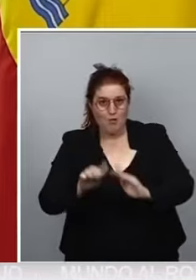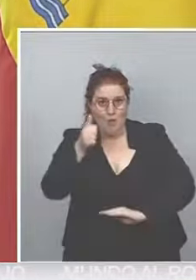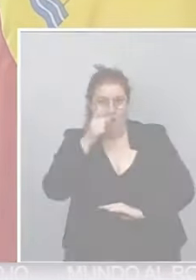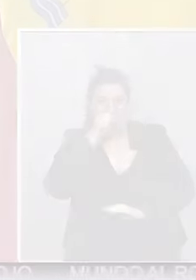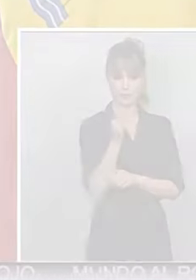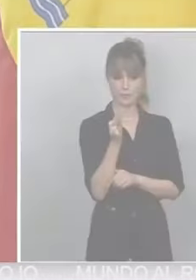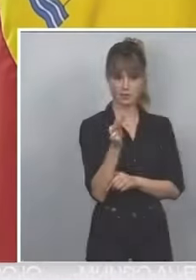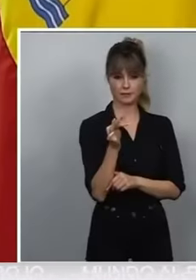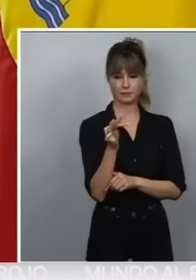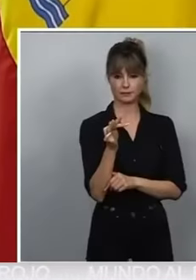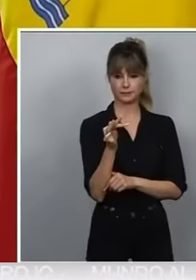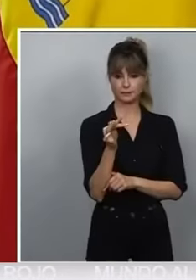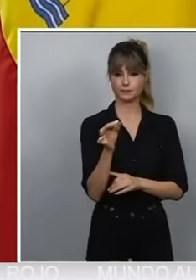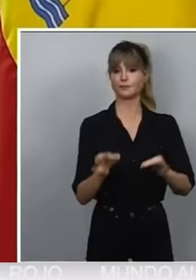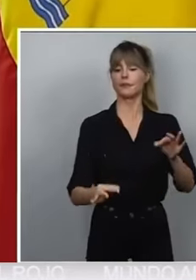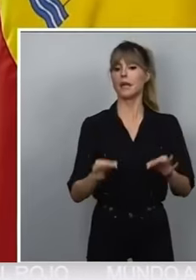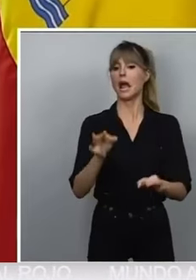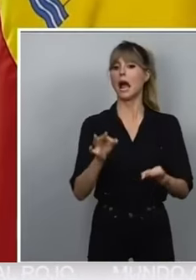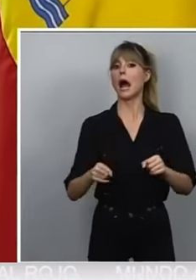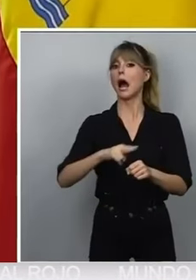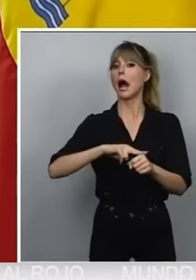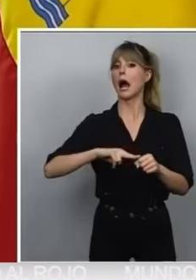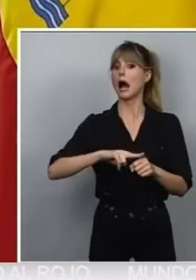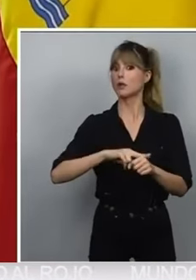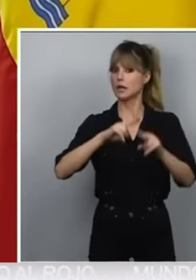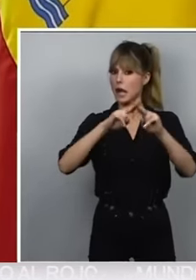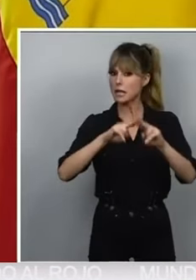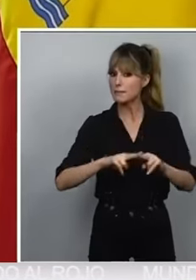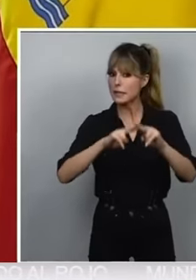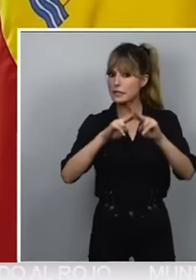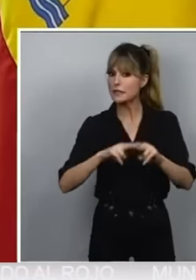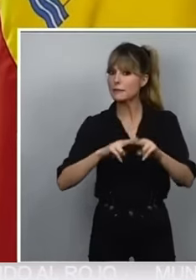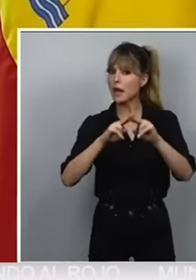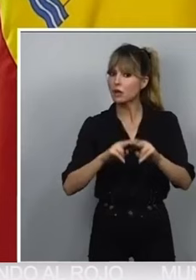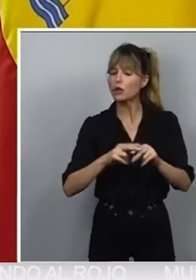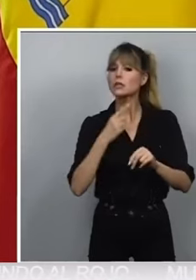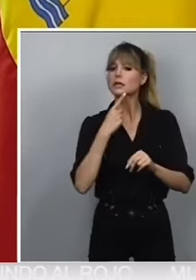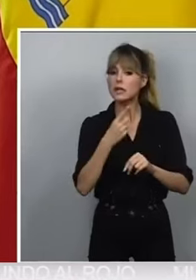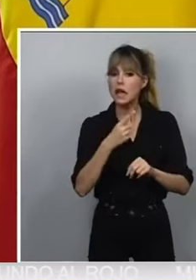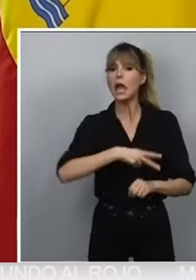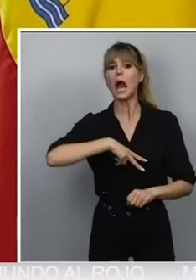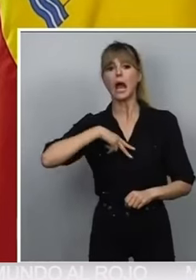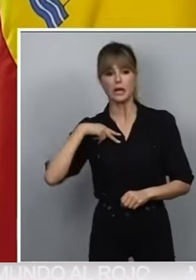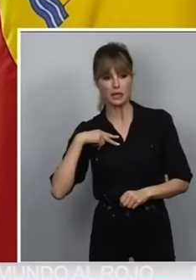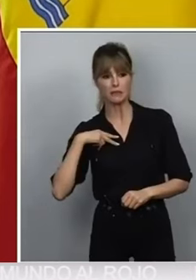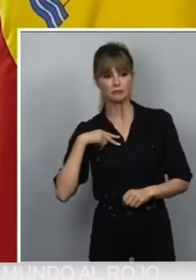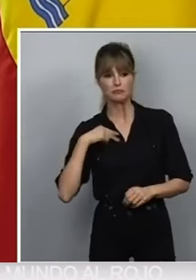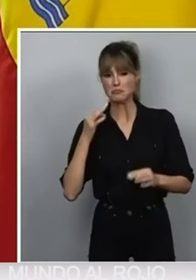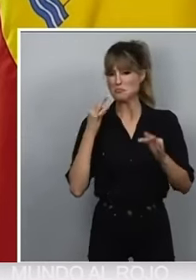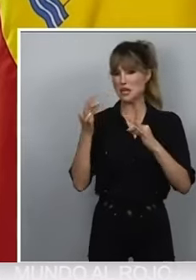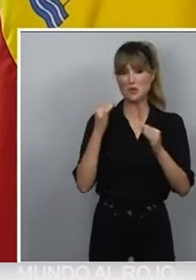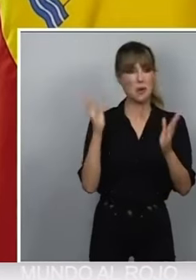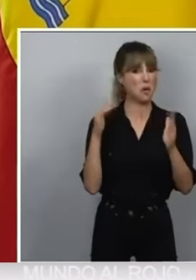2014 la audiencia señala que hay una investigación prospectiva genérica e